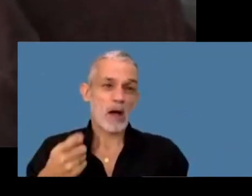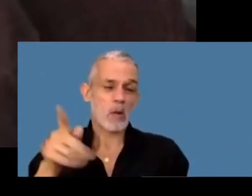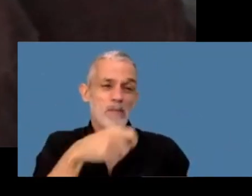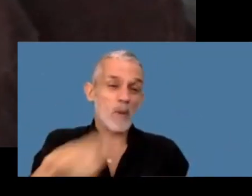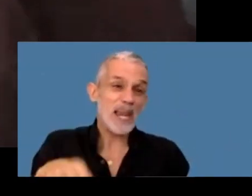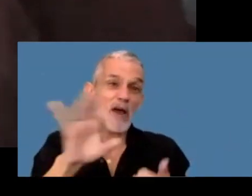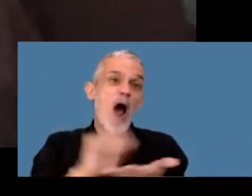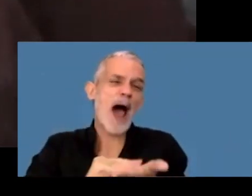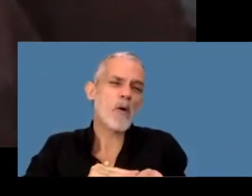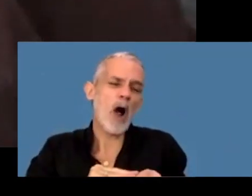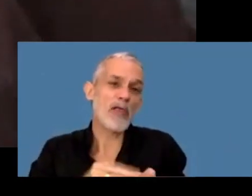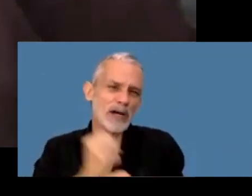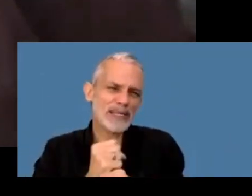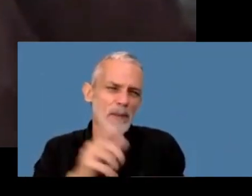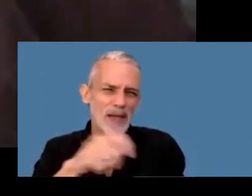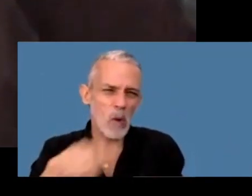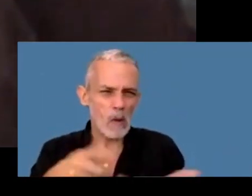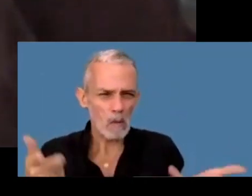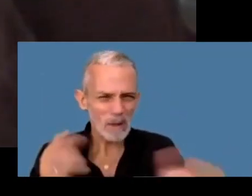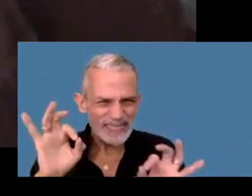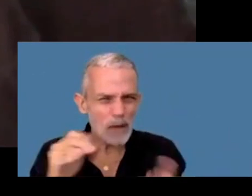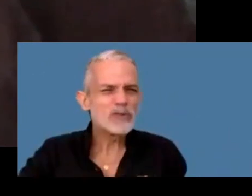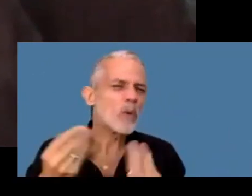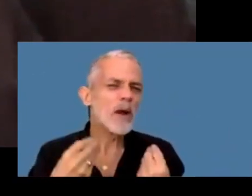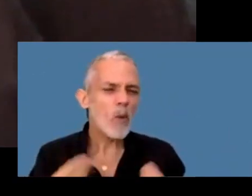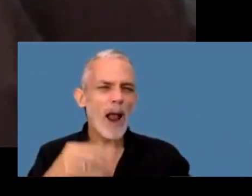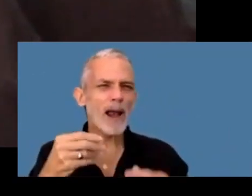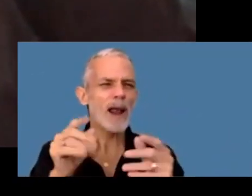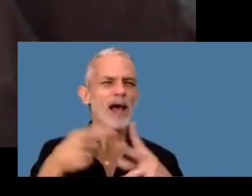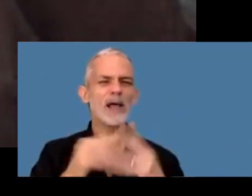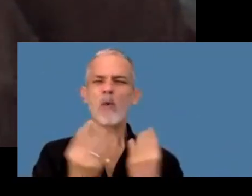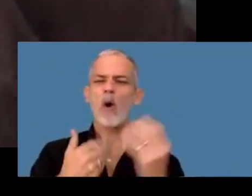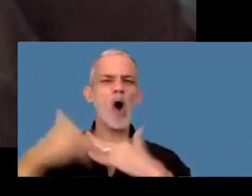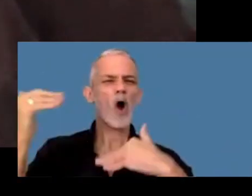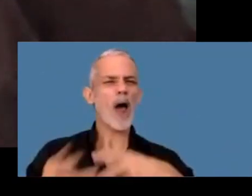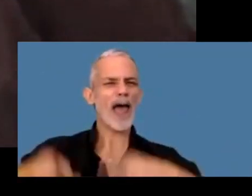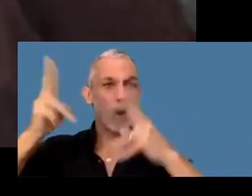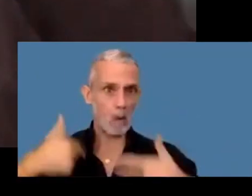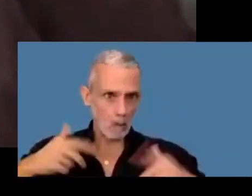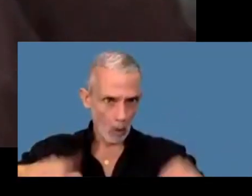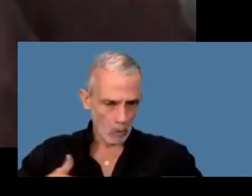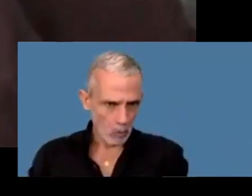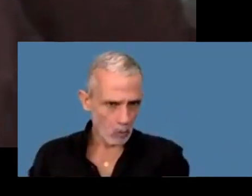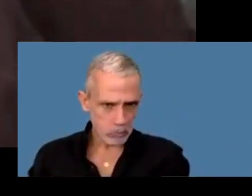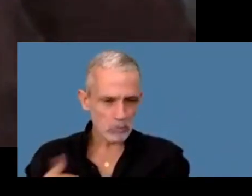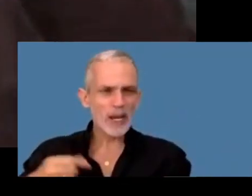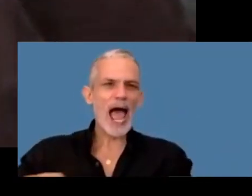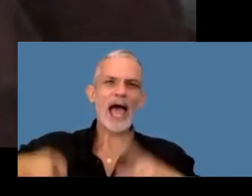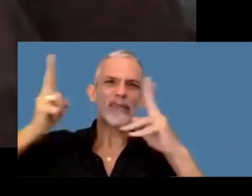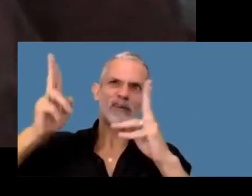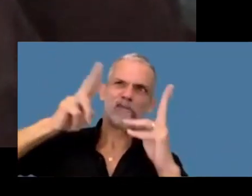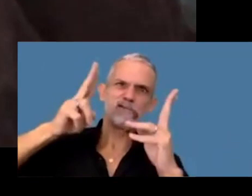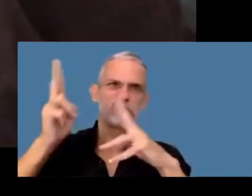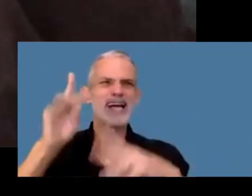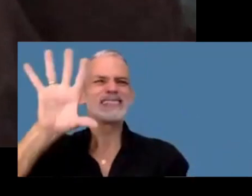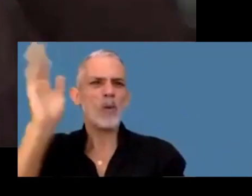impositivo, es decir, yo erosiono la base imponible con operaciones materialmente apócrifas, no hubo ingreso, lo que hubo es lesión al